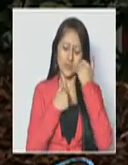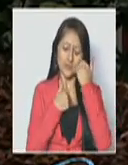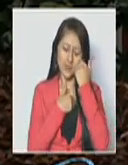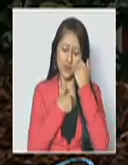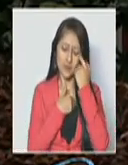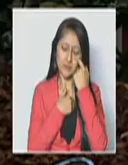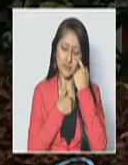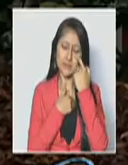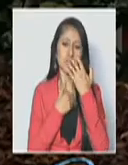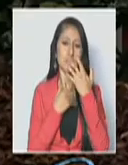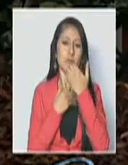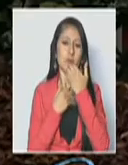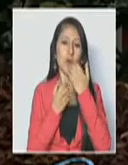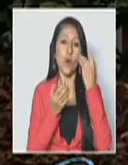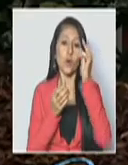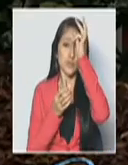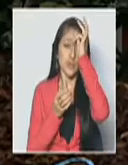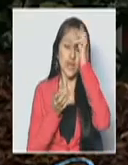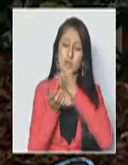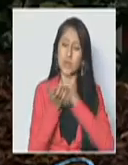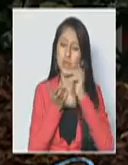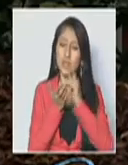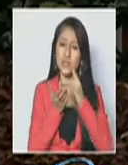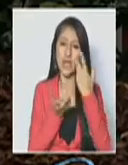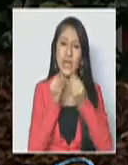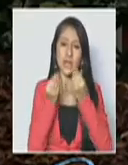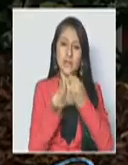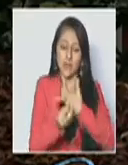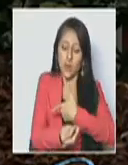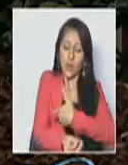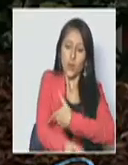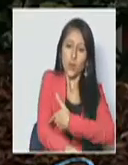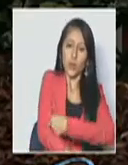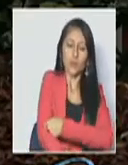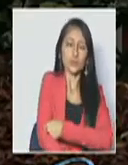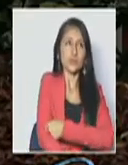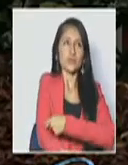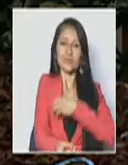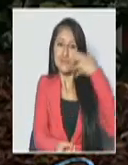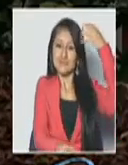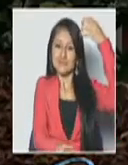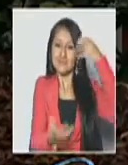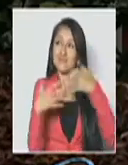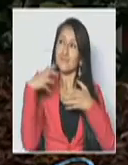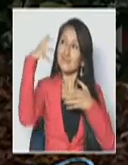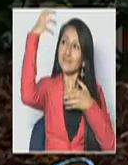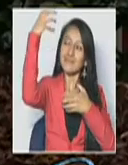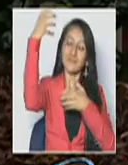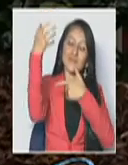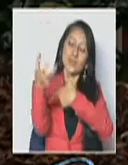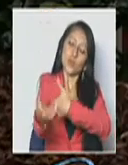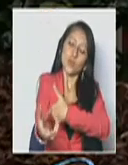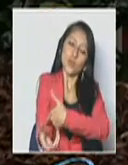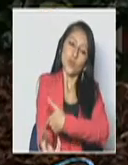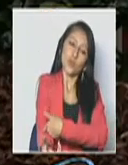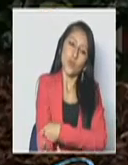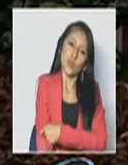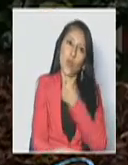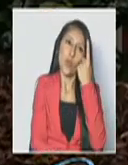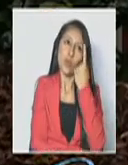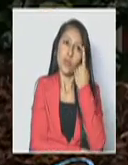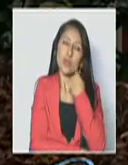llega a un servicio de urgencias y le ponen suero y lo dejan ahí consuelo a uno o unos dos días